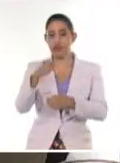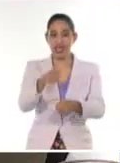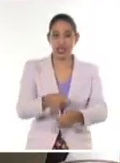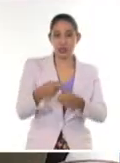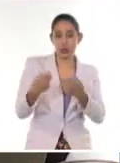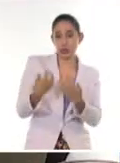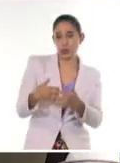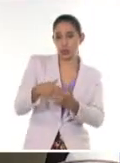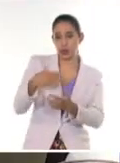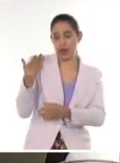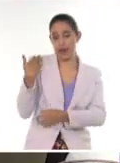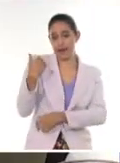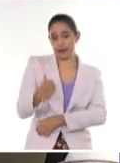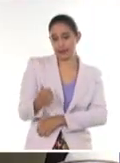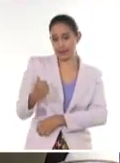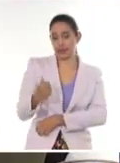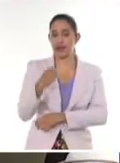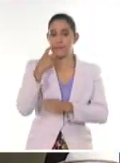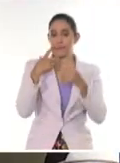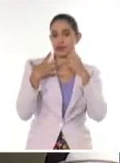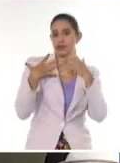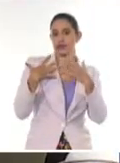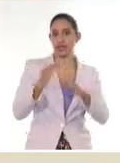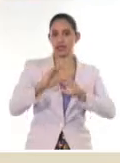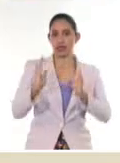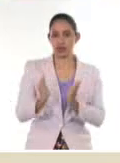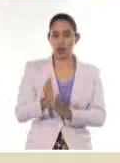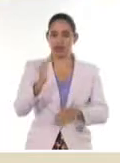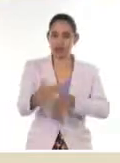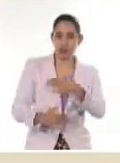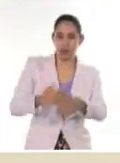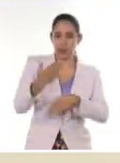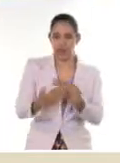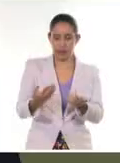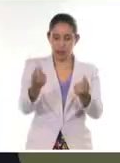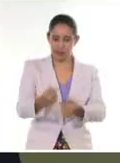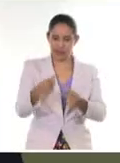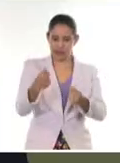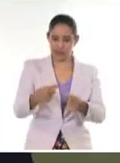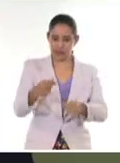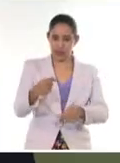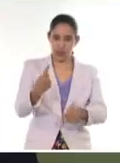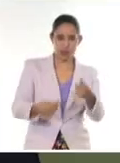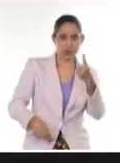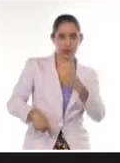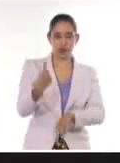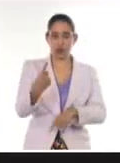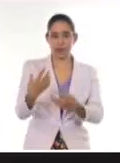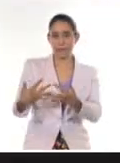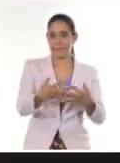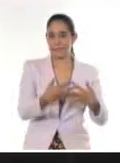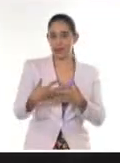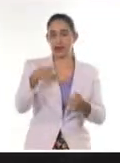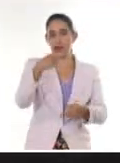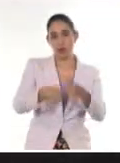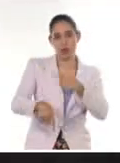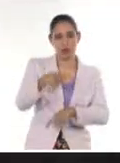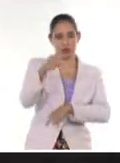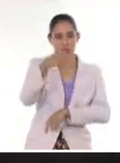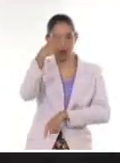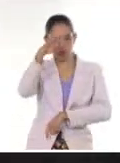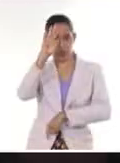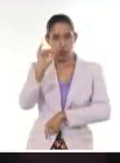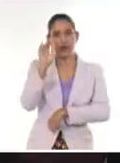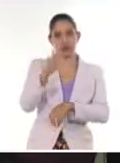una pregunta acerca de los obstáculos que suponen las restricciones financieras aplicadas por Estados Unidos contra Cuba y sus consecuencias en las exportaciones